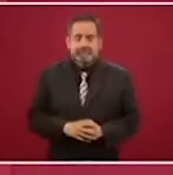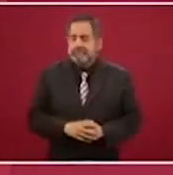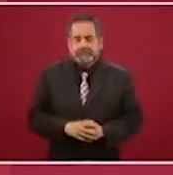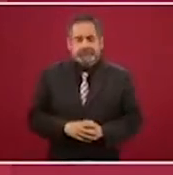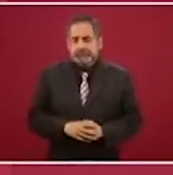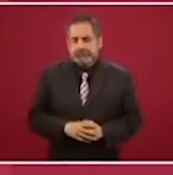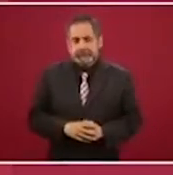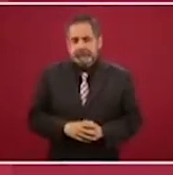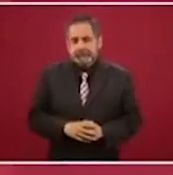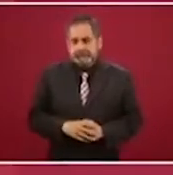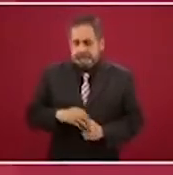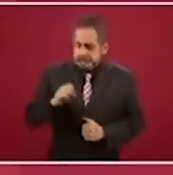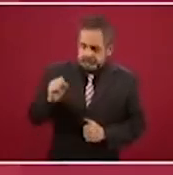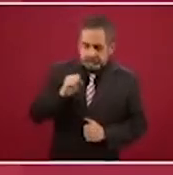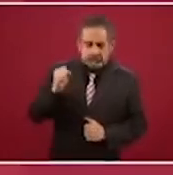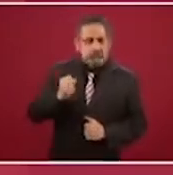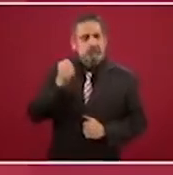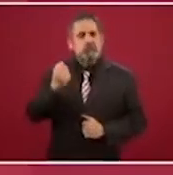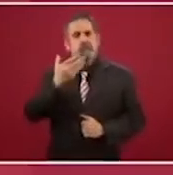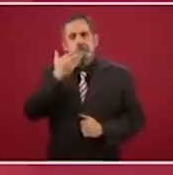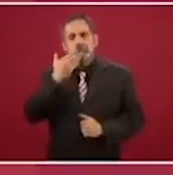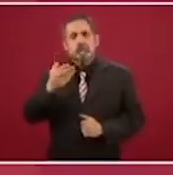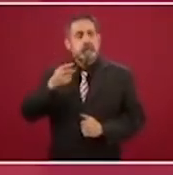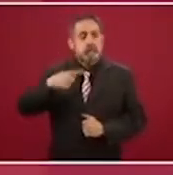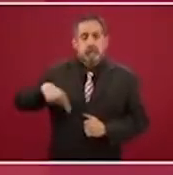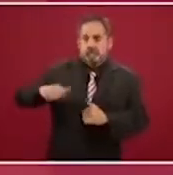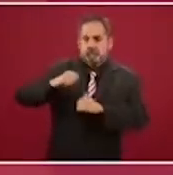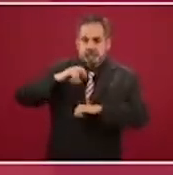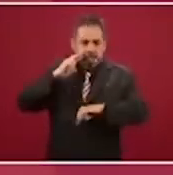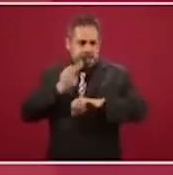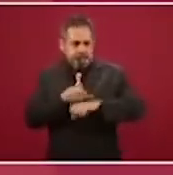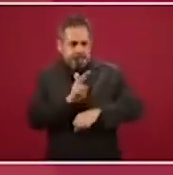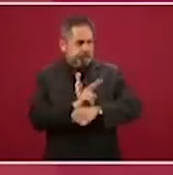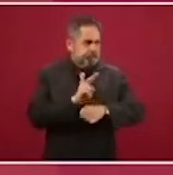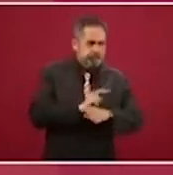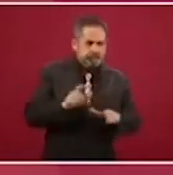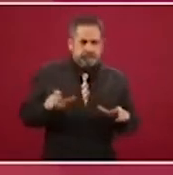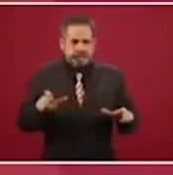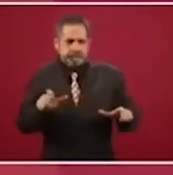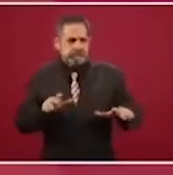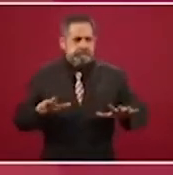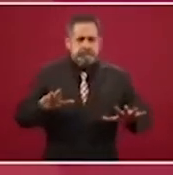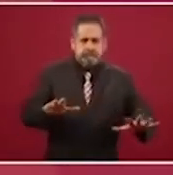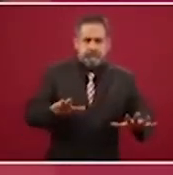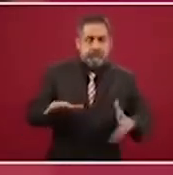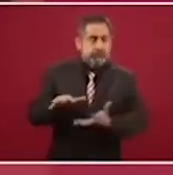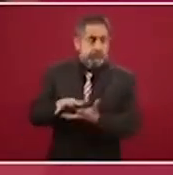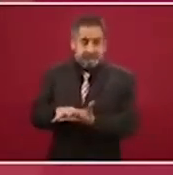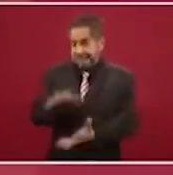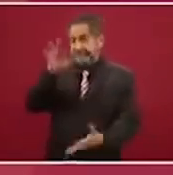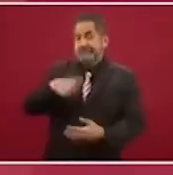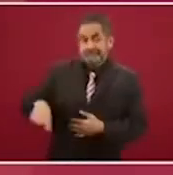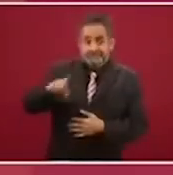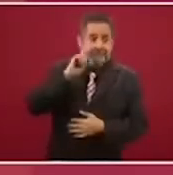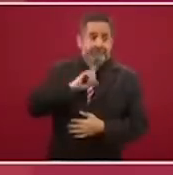afortunadamente los encargados del orden, también en su mayoría